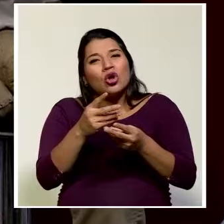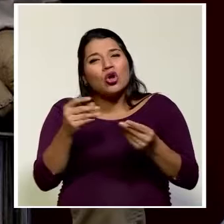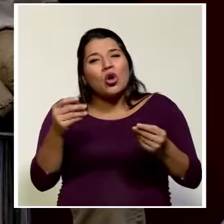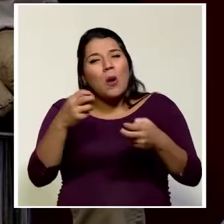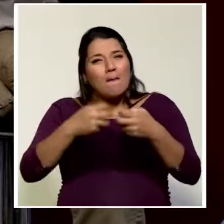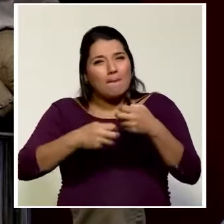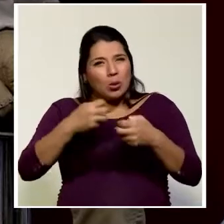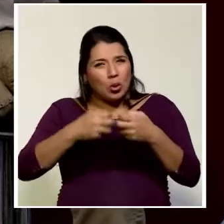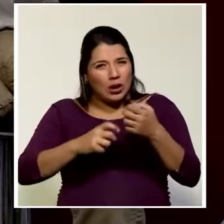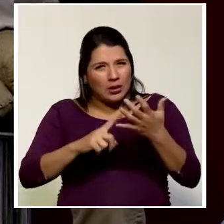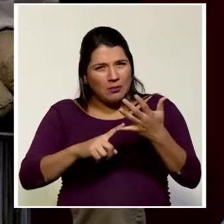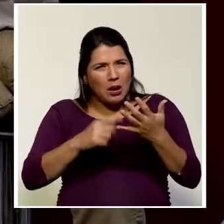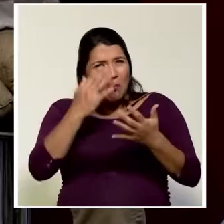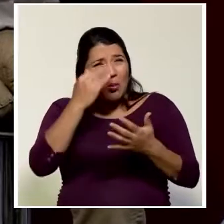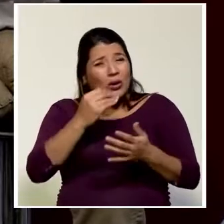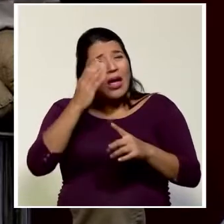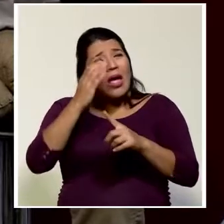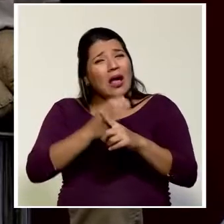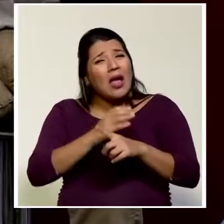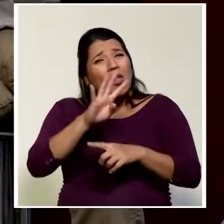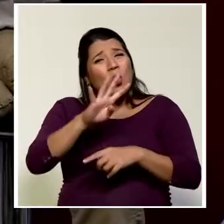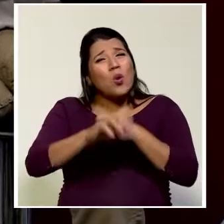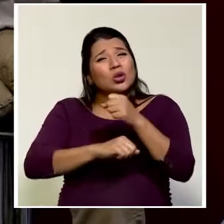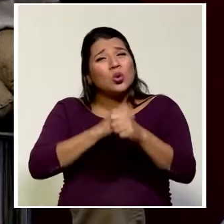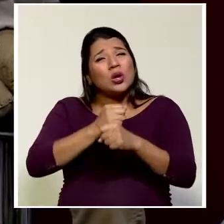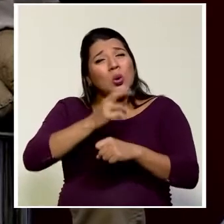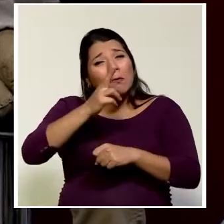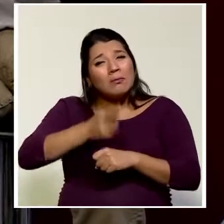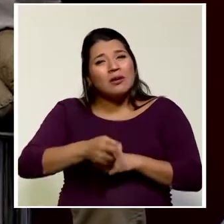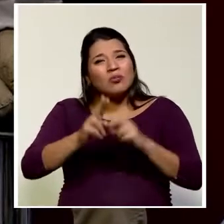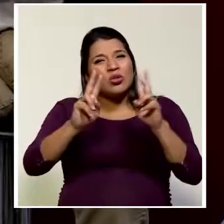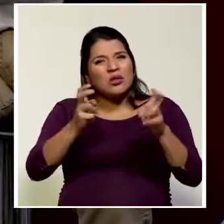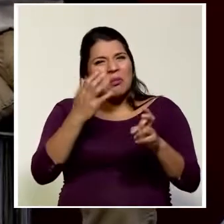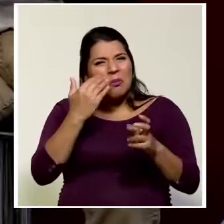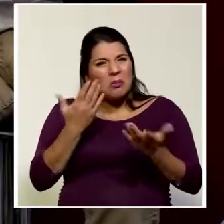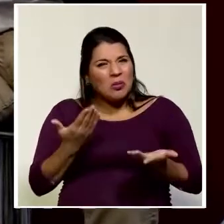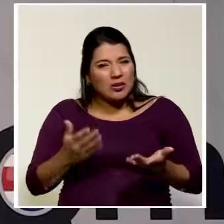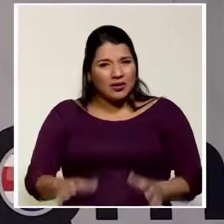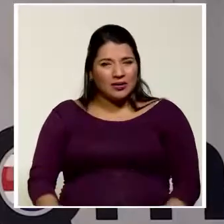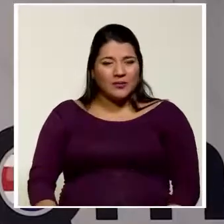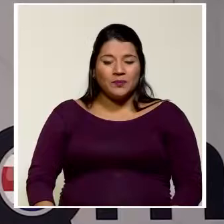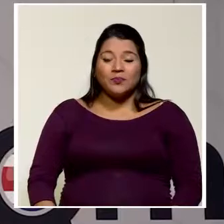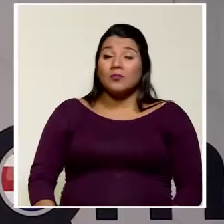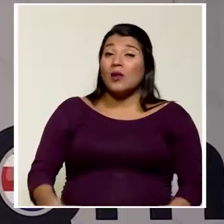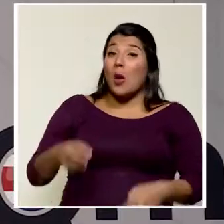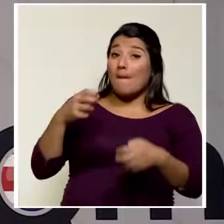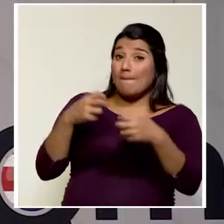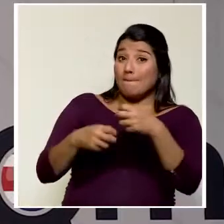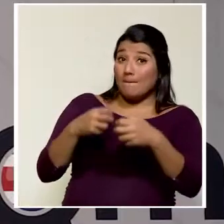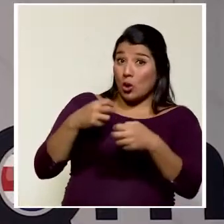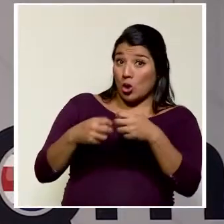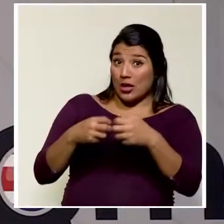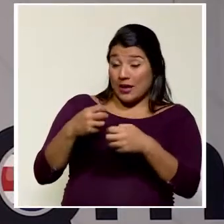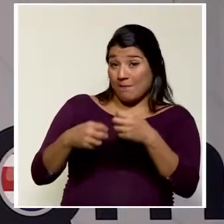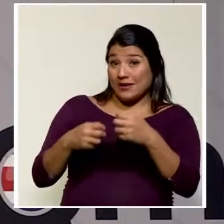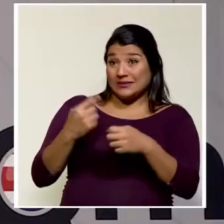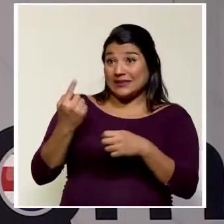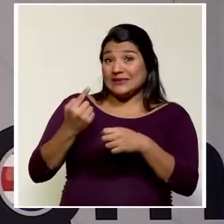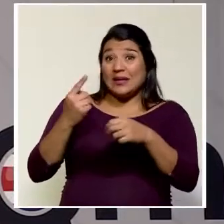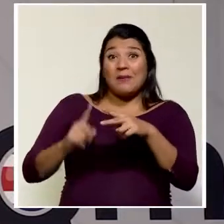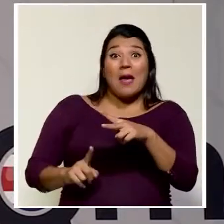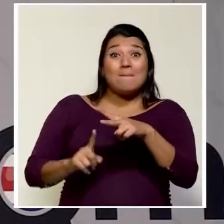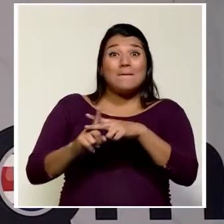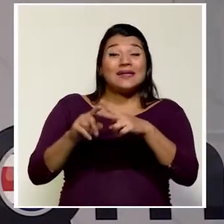y se plantean cada 4 años más o menos en los mismos términos? Los problemas que surgen en las campañas electorales